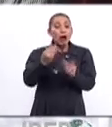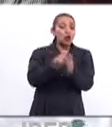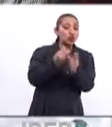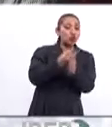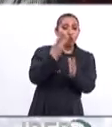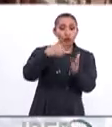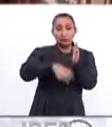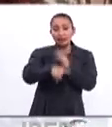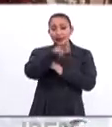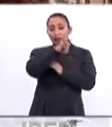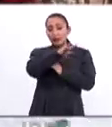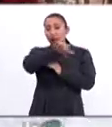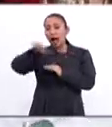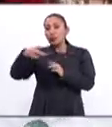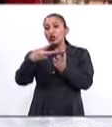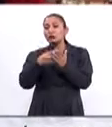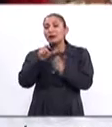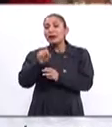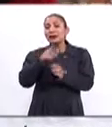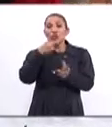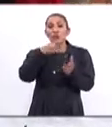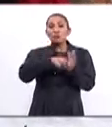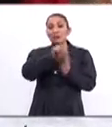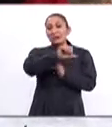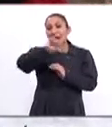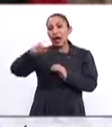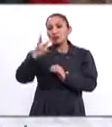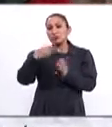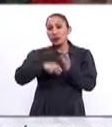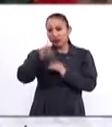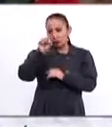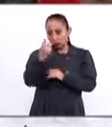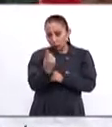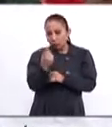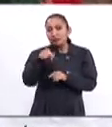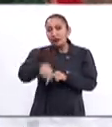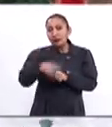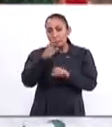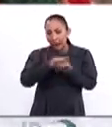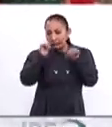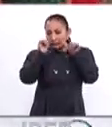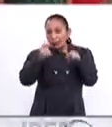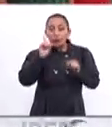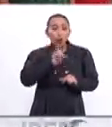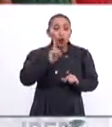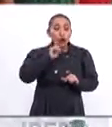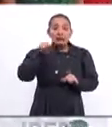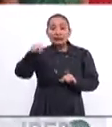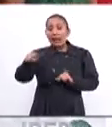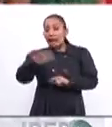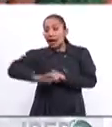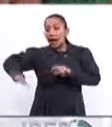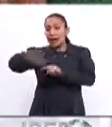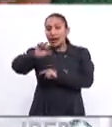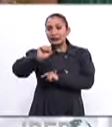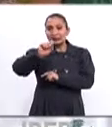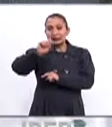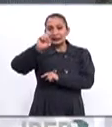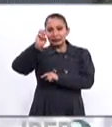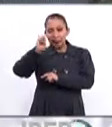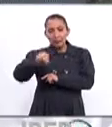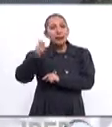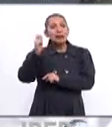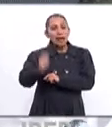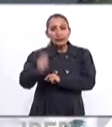cursos 2019-2020 y 2020-2021 y se dará prioridad a las mujeres y a las disciplinas STEM,